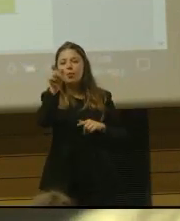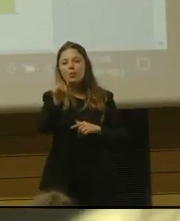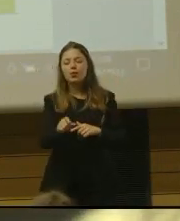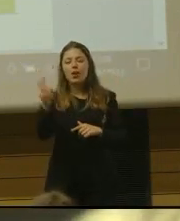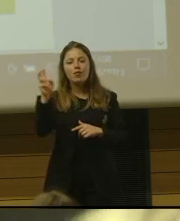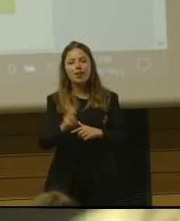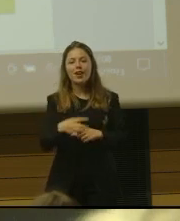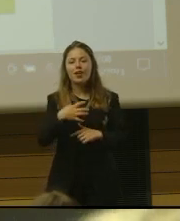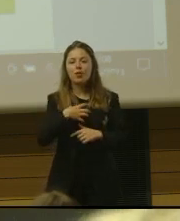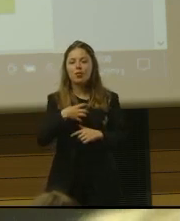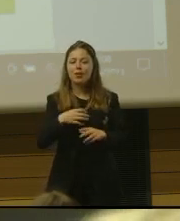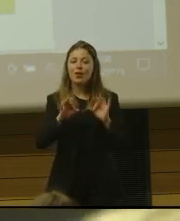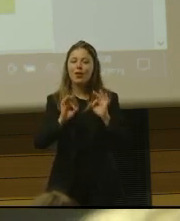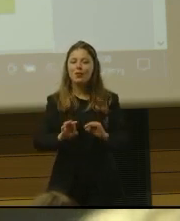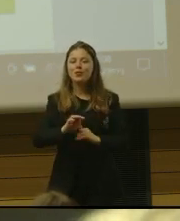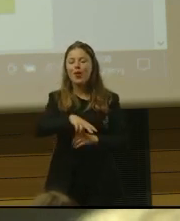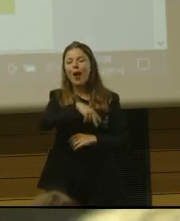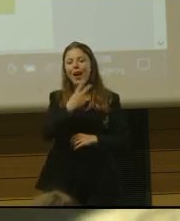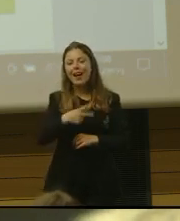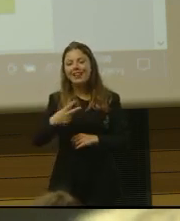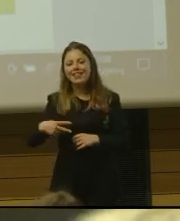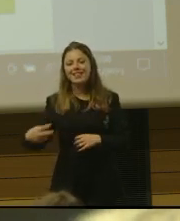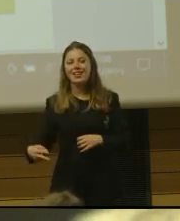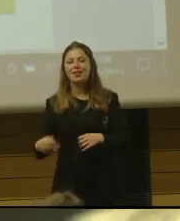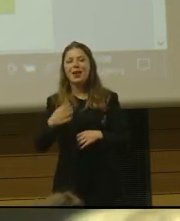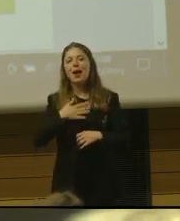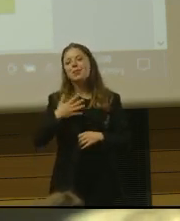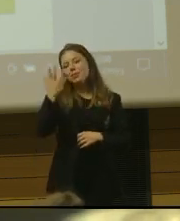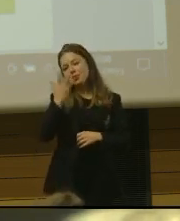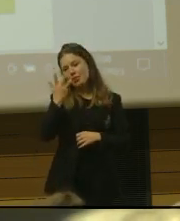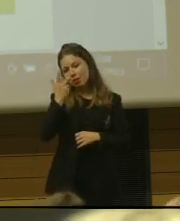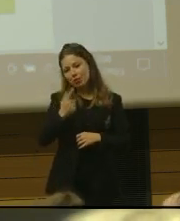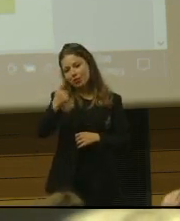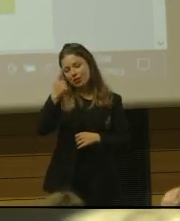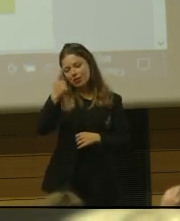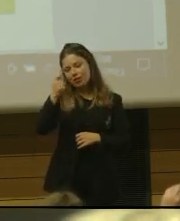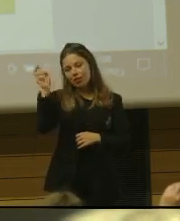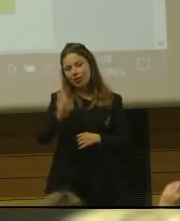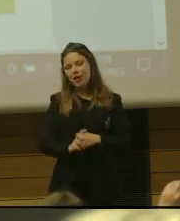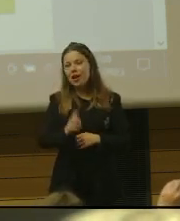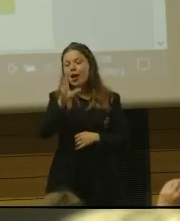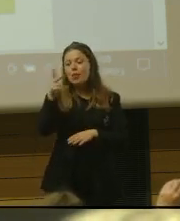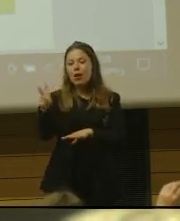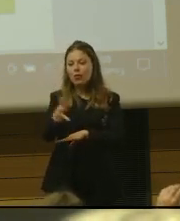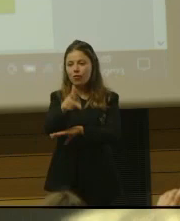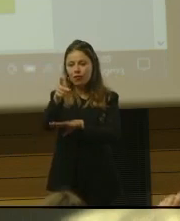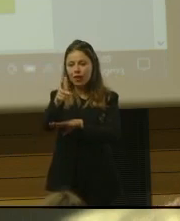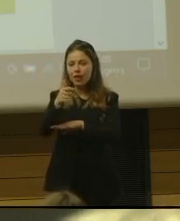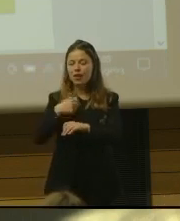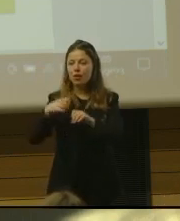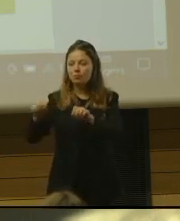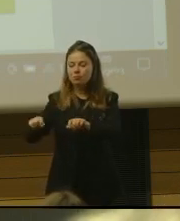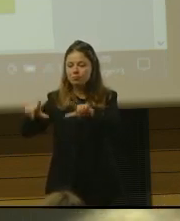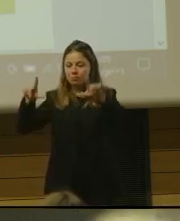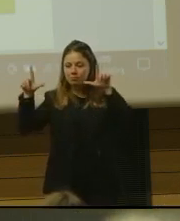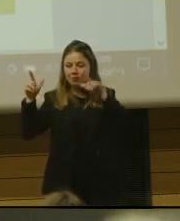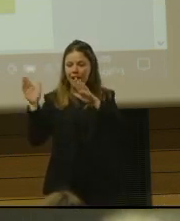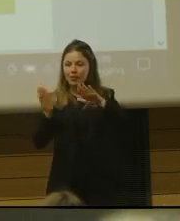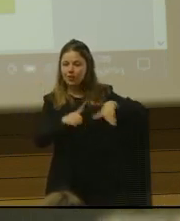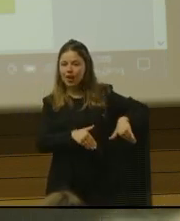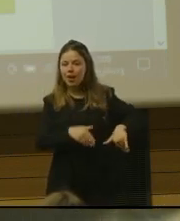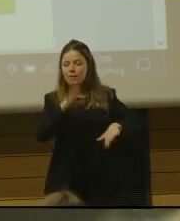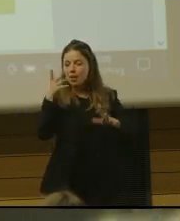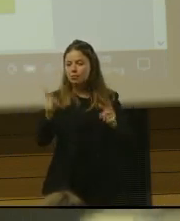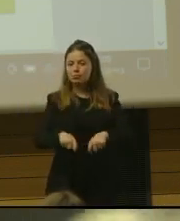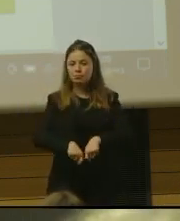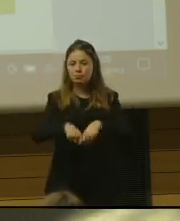que es de Cantabria, que nos hubiese gustado que hubiese asistido, pero bueno, hay un vídeo que lo voy a colocar al final para romper un